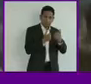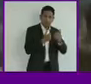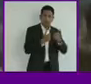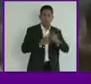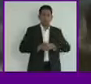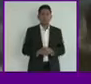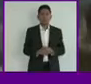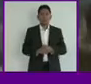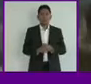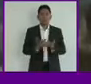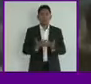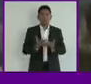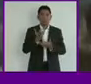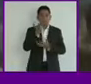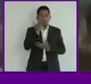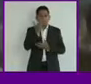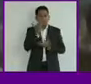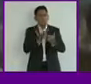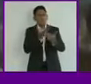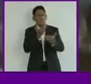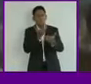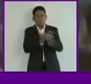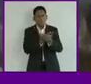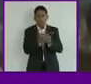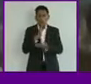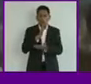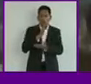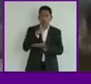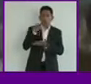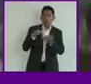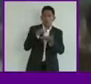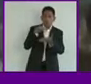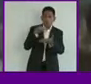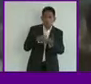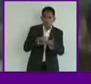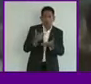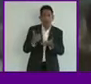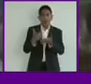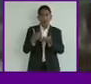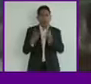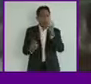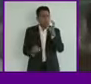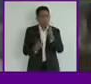se creen espacios en que la comunicación sea viable, que sea